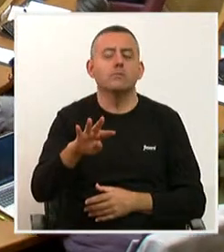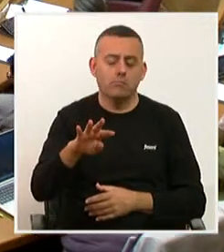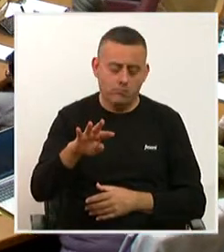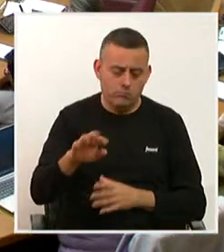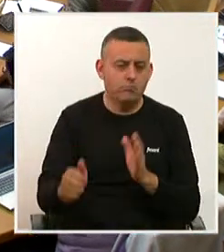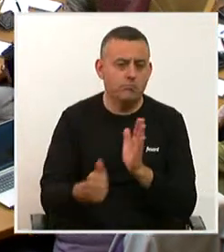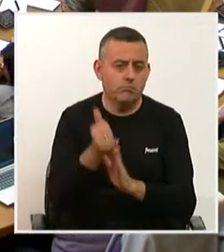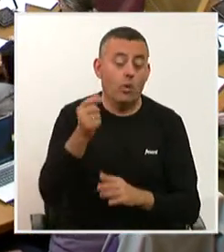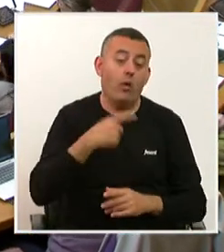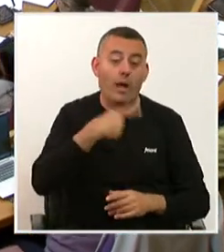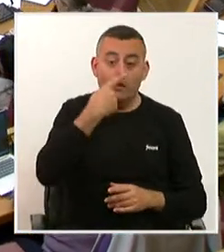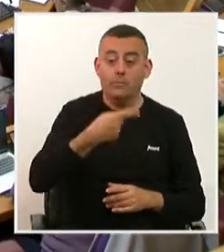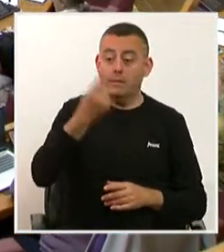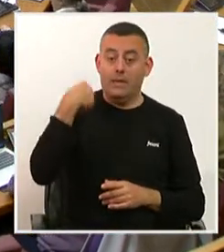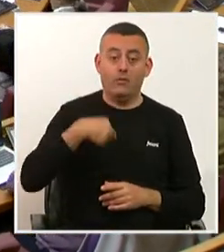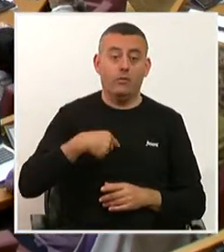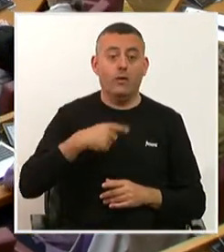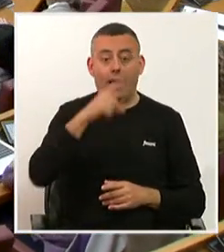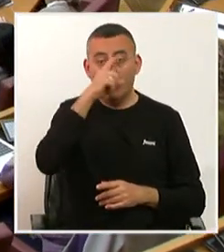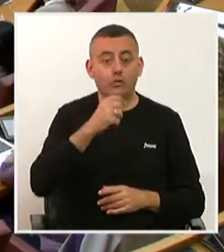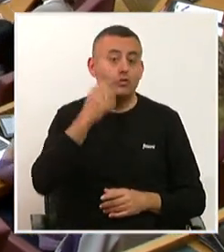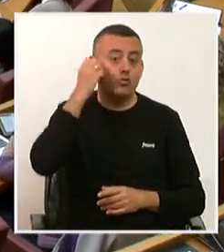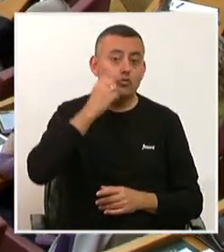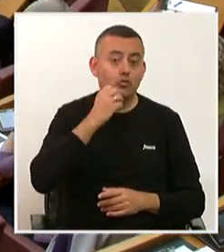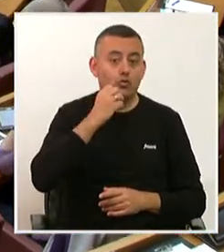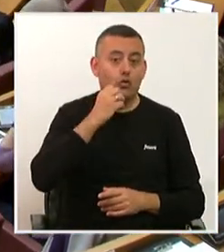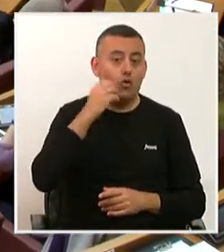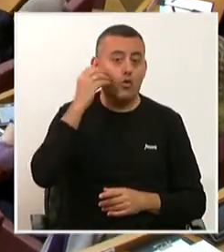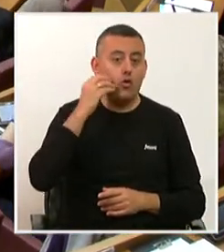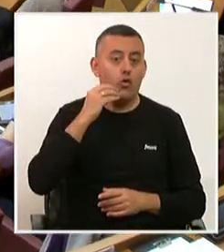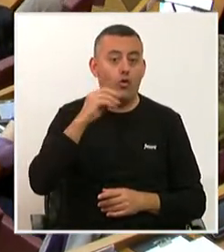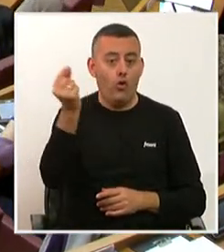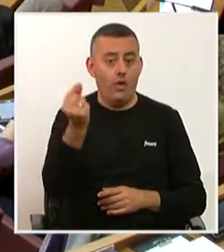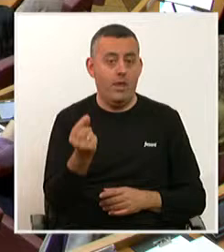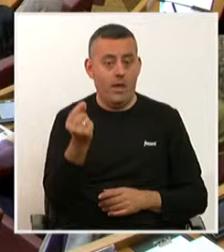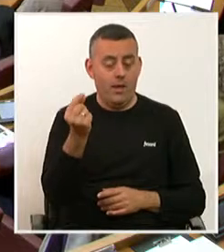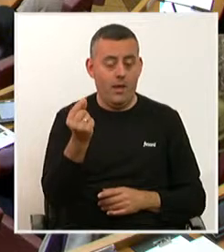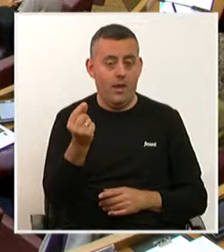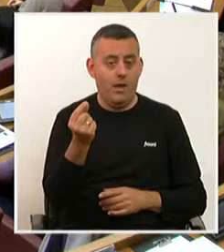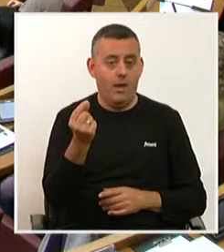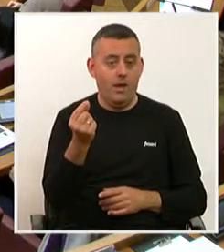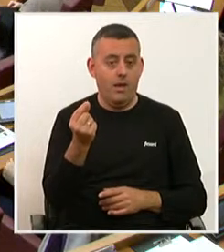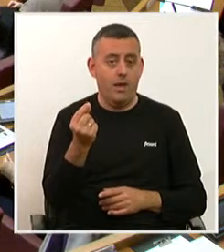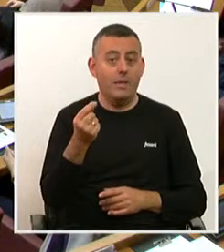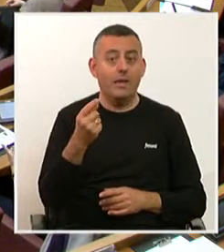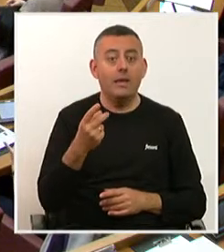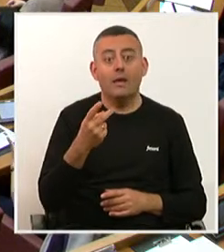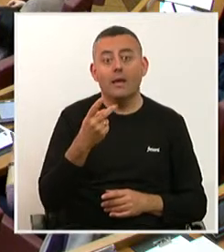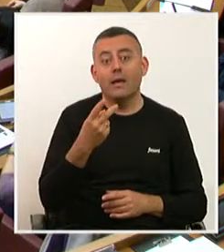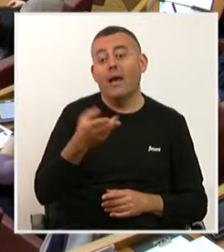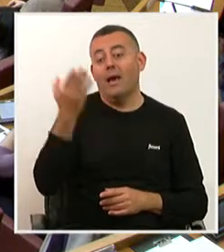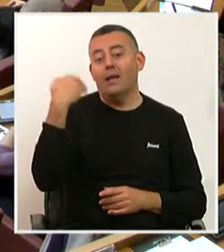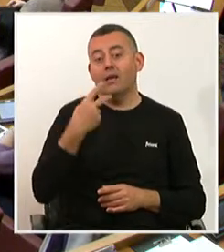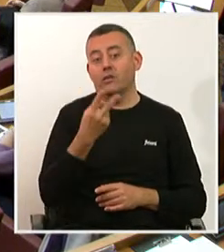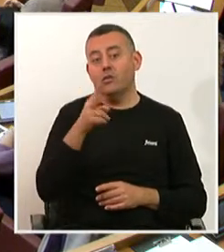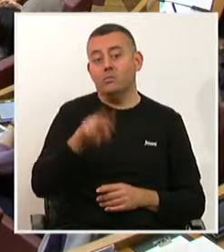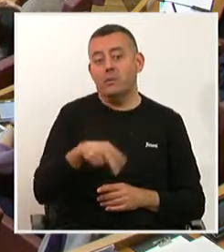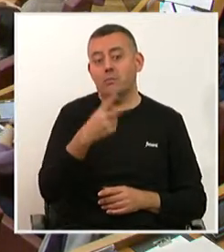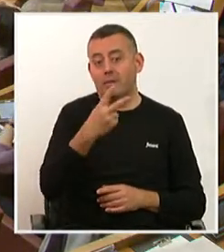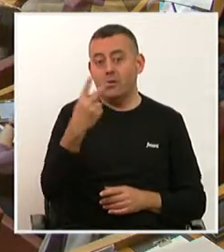declarar anterior el perd el2 es va declarar es de